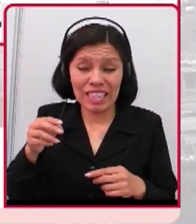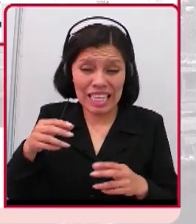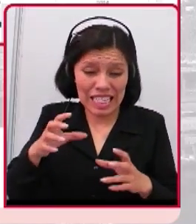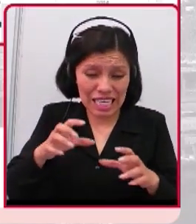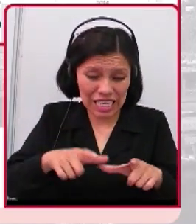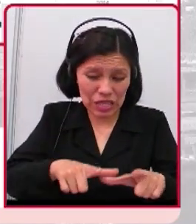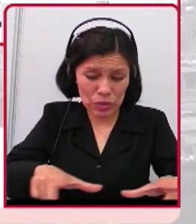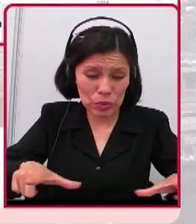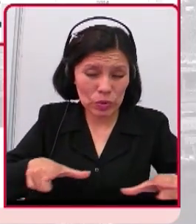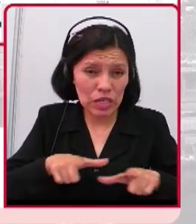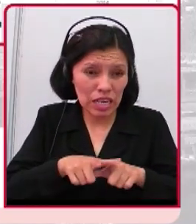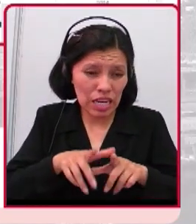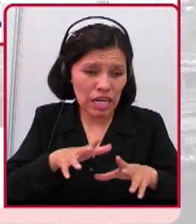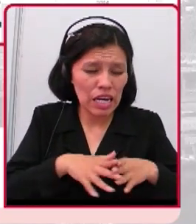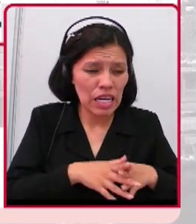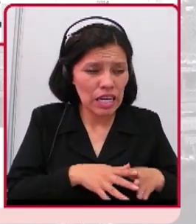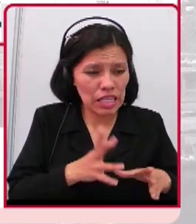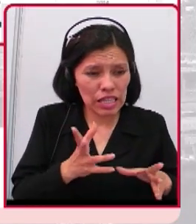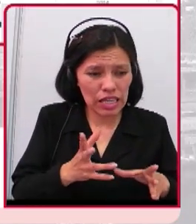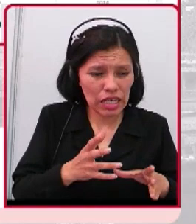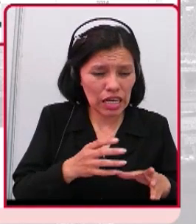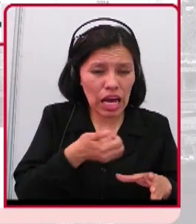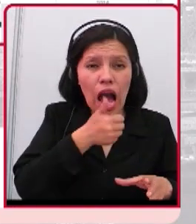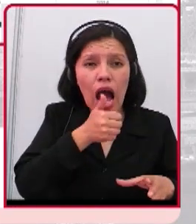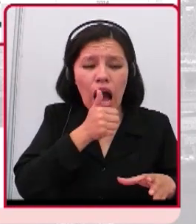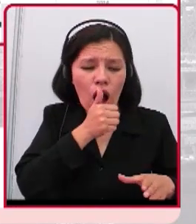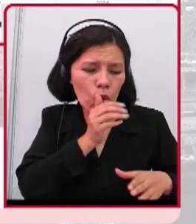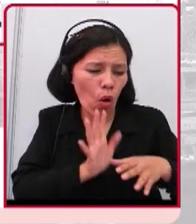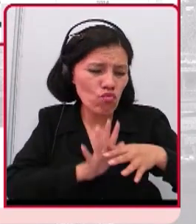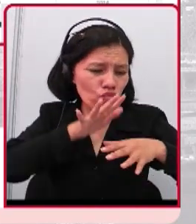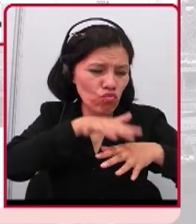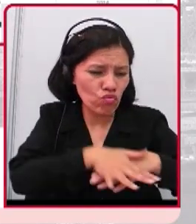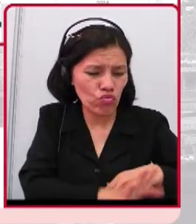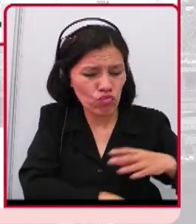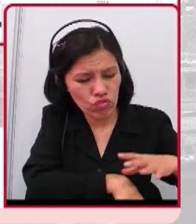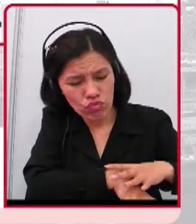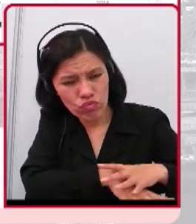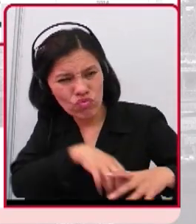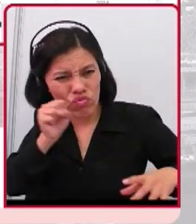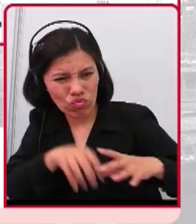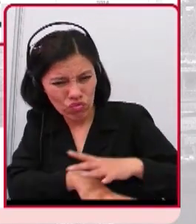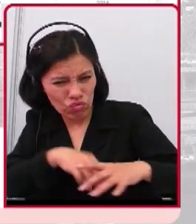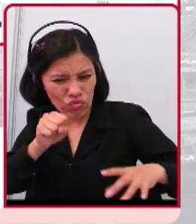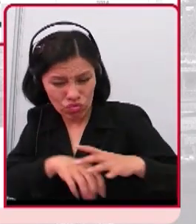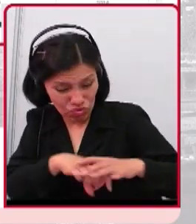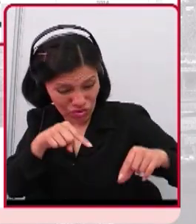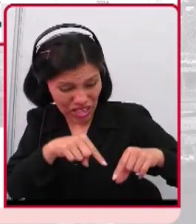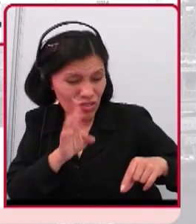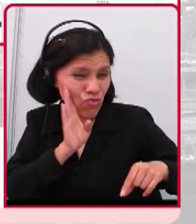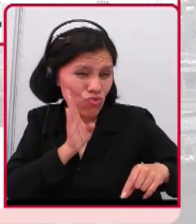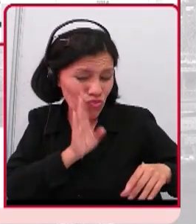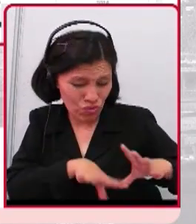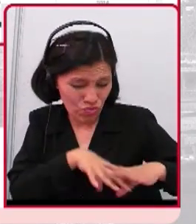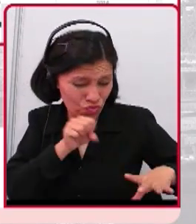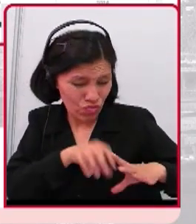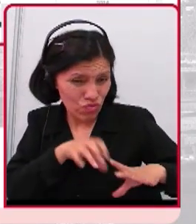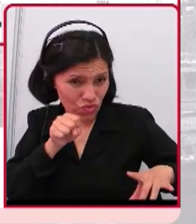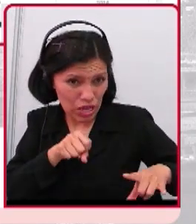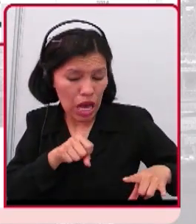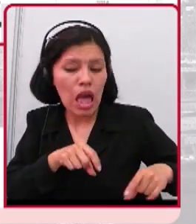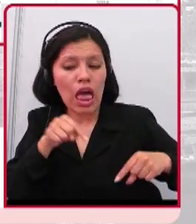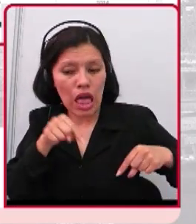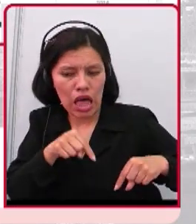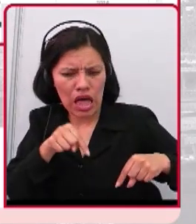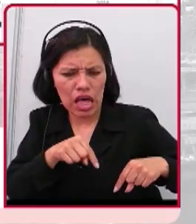está repercutiendo el uso del continuo del sistema experto. Nos indicaron que tenemos, o que teníamos en ese caso,